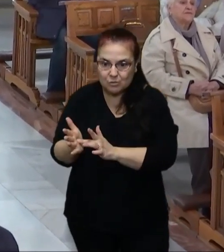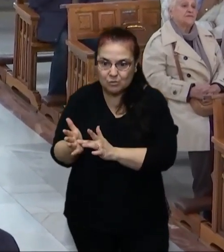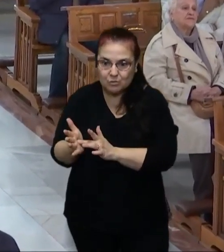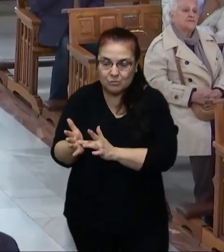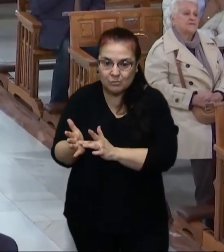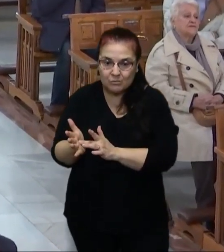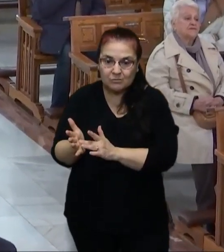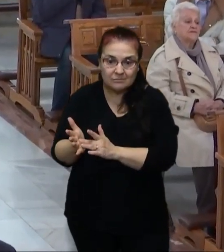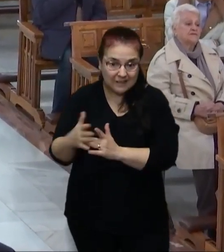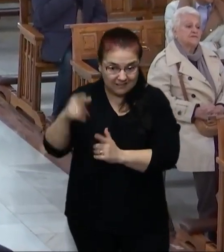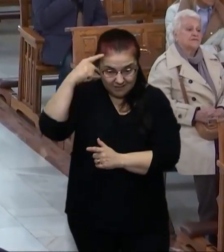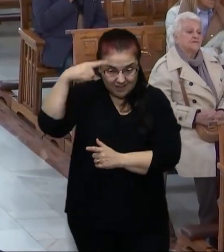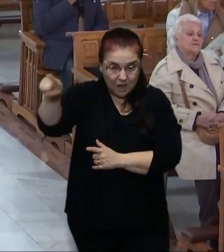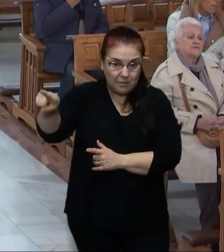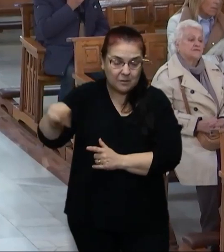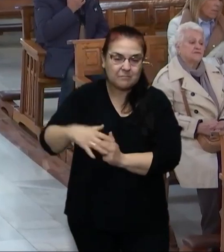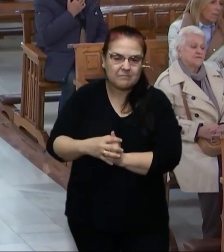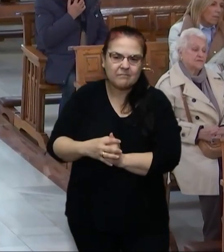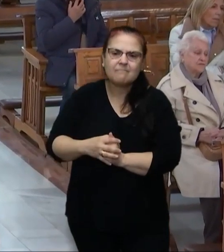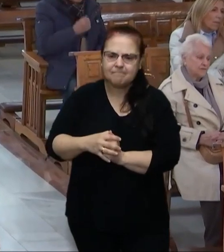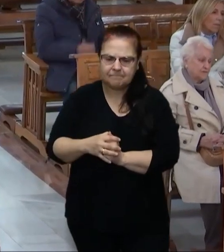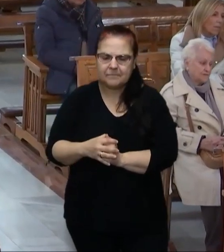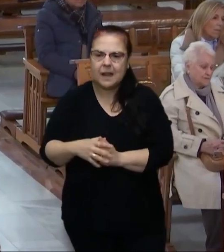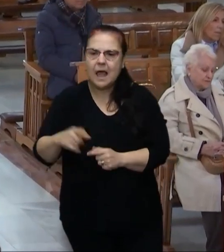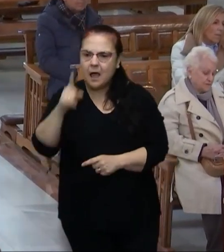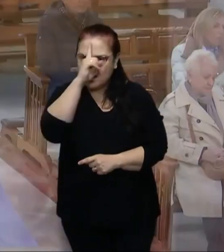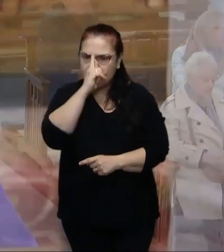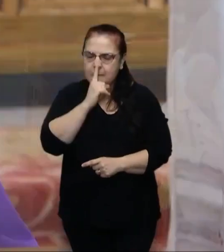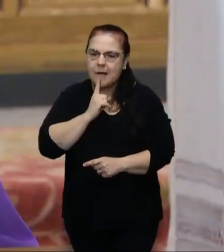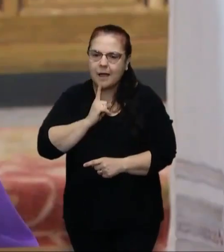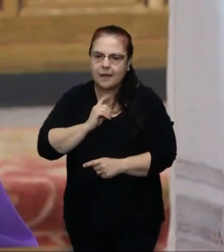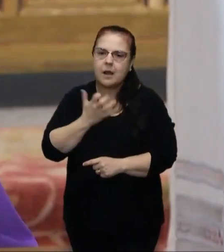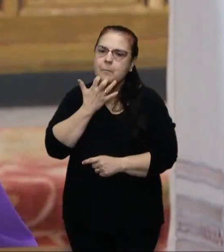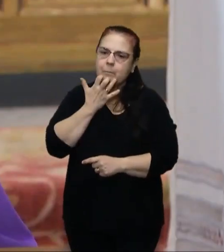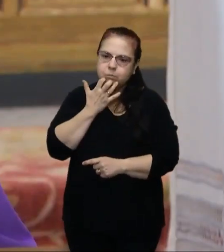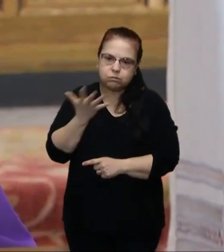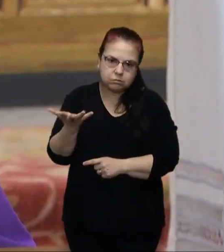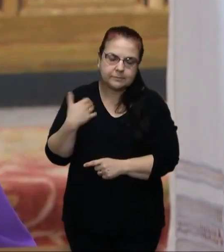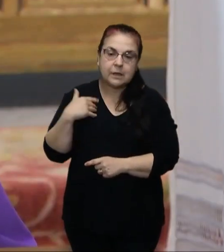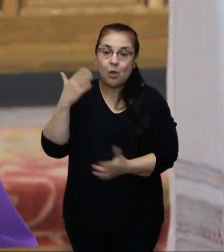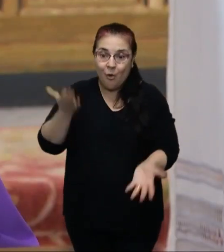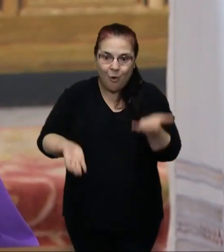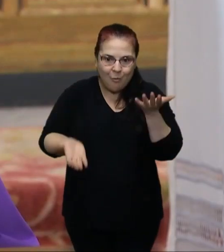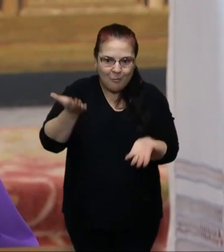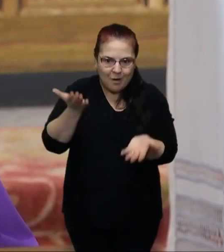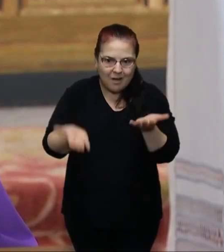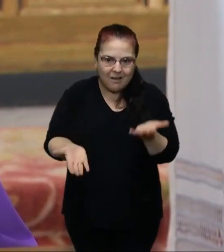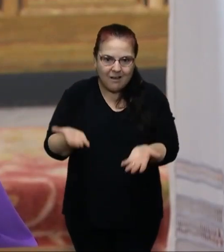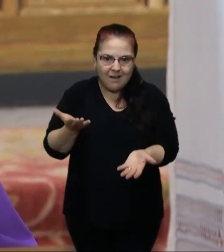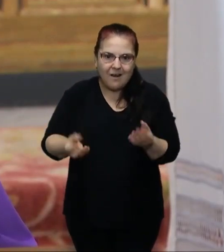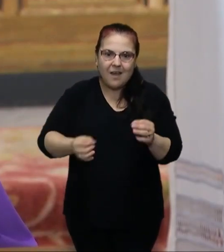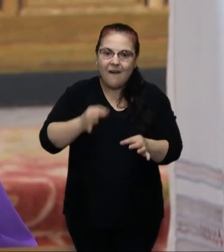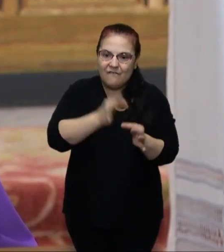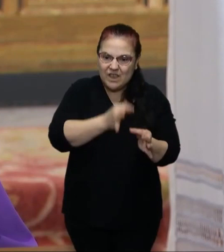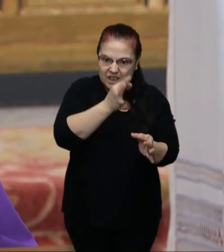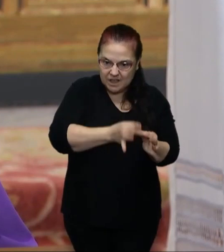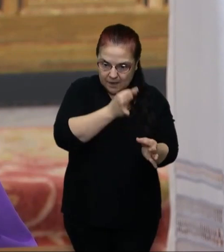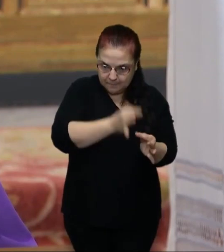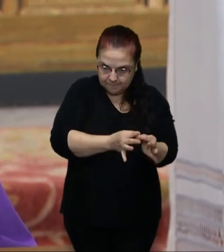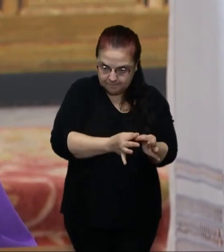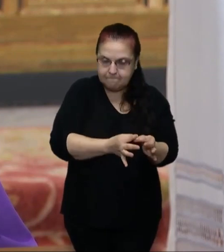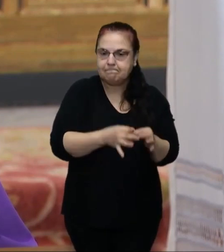Acude a la imagen, la parábola o la comparación de la viña, una imagen